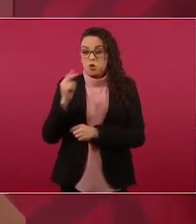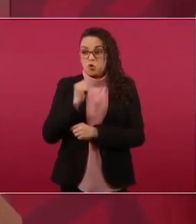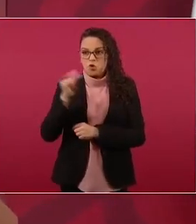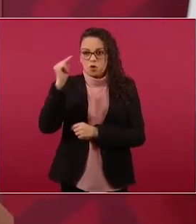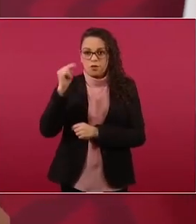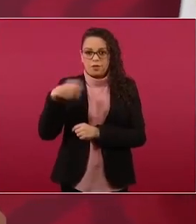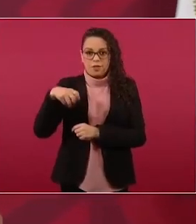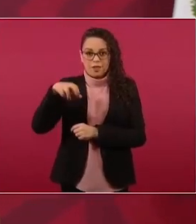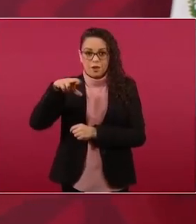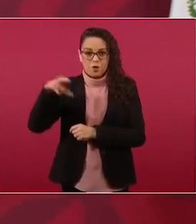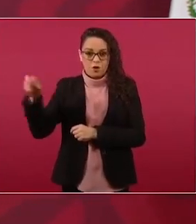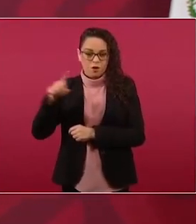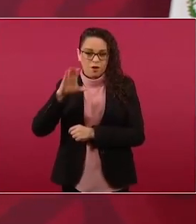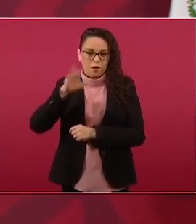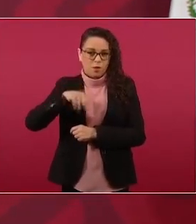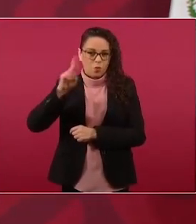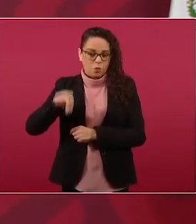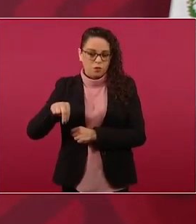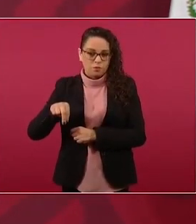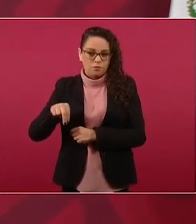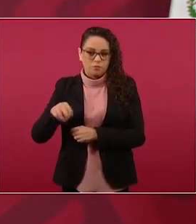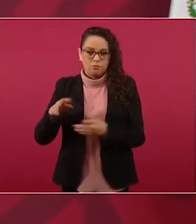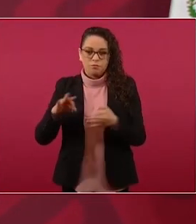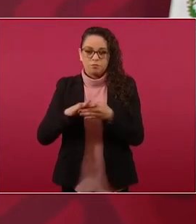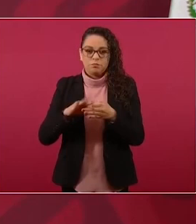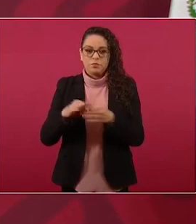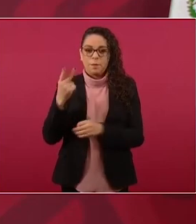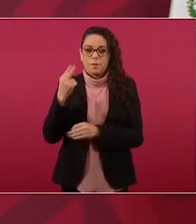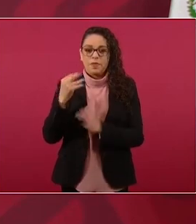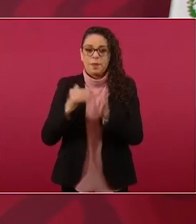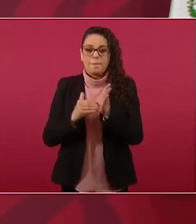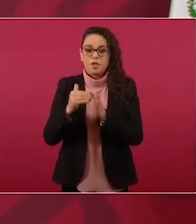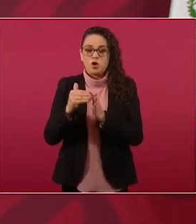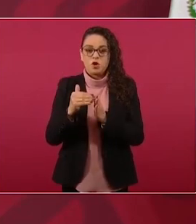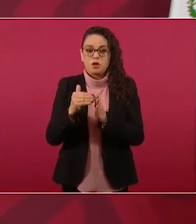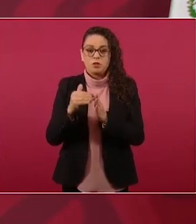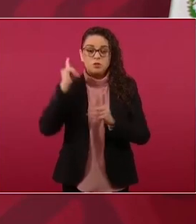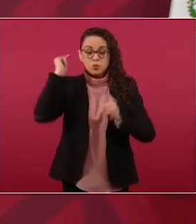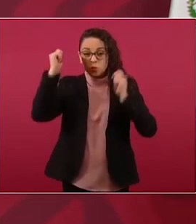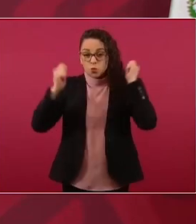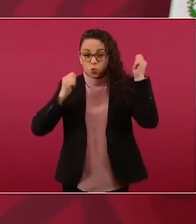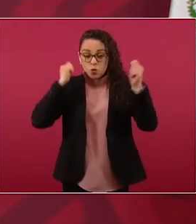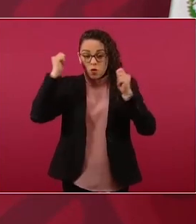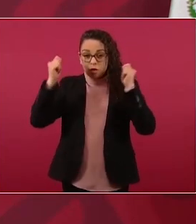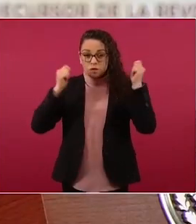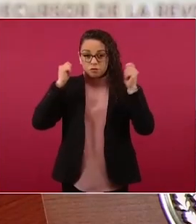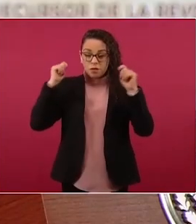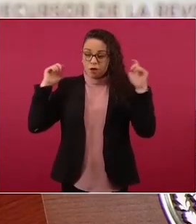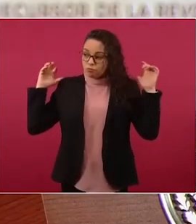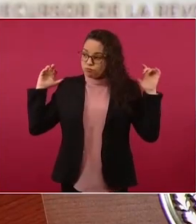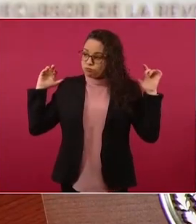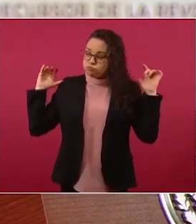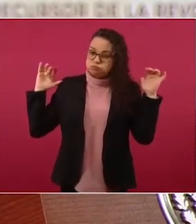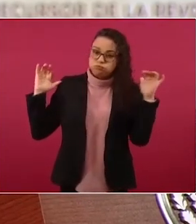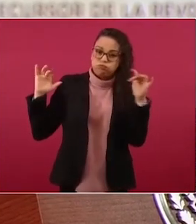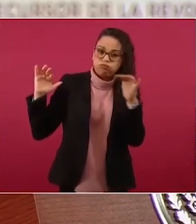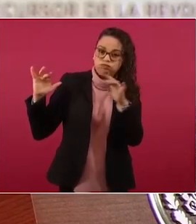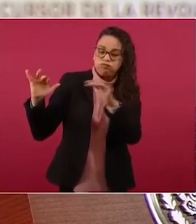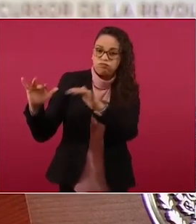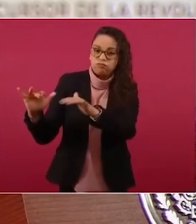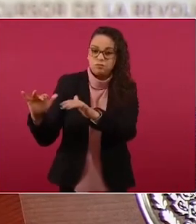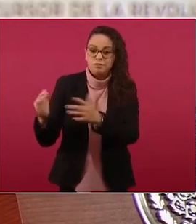Quintana Roo, alrededor de 25 millones de turistas. Si solo